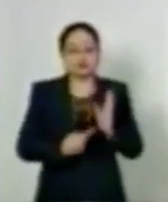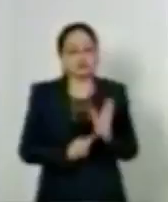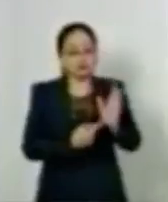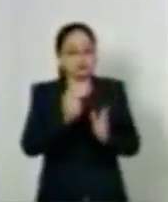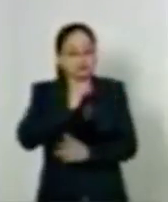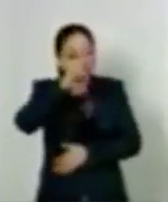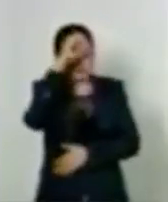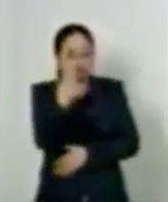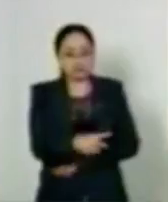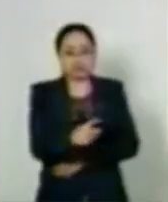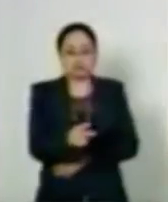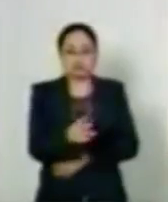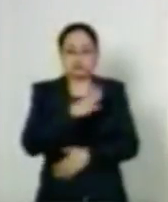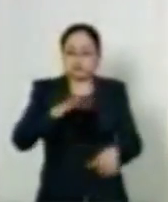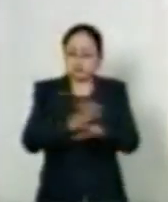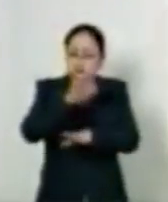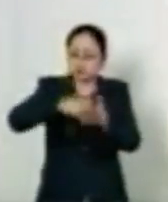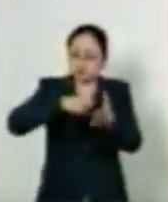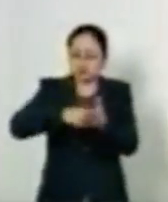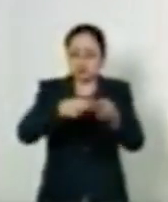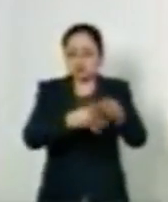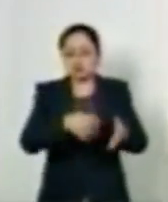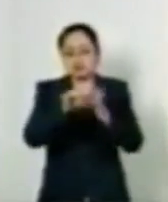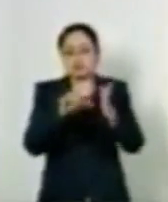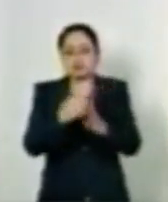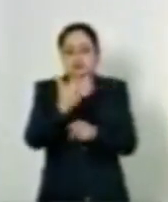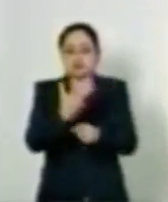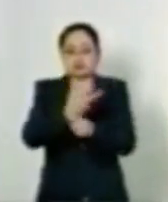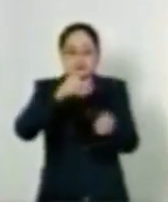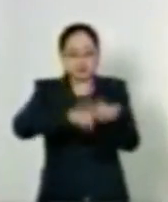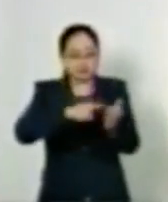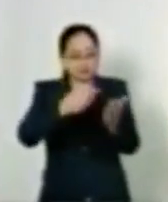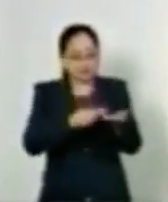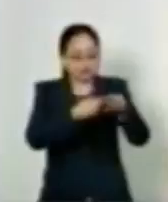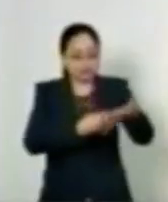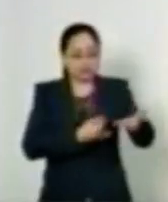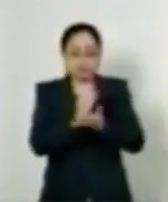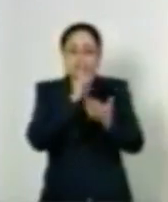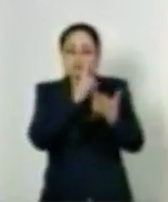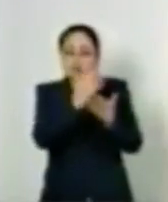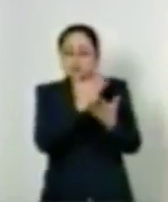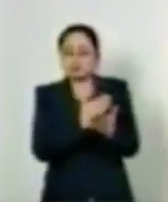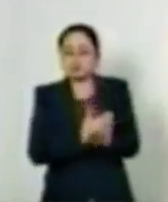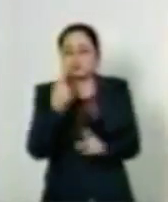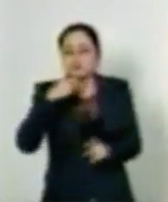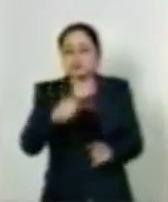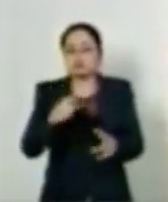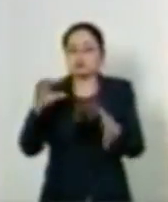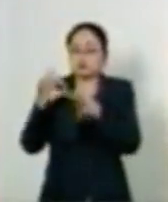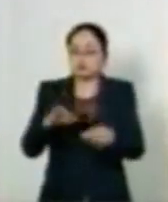Senado de la República modificar el artículo 8 del presente dictamen para armonizar